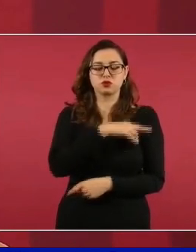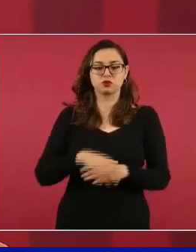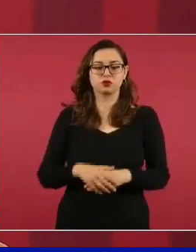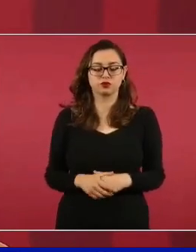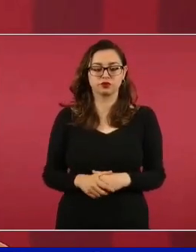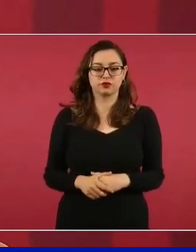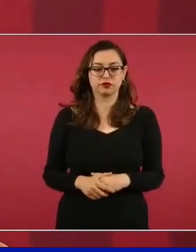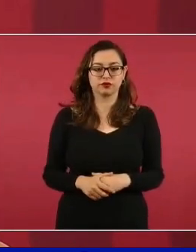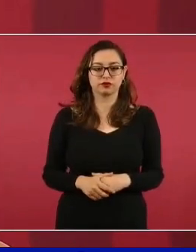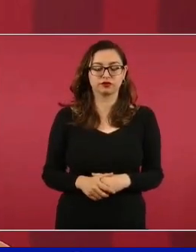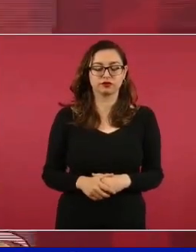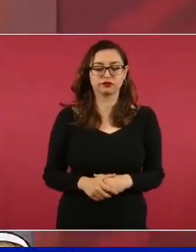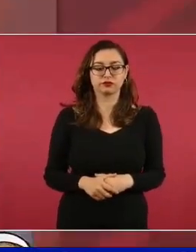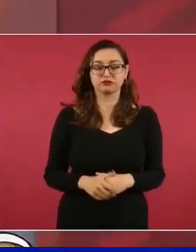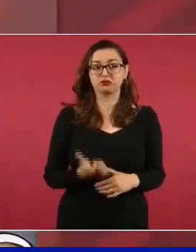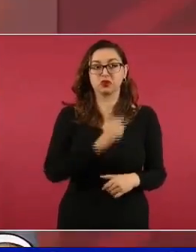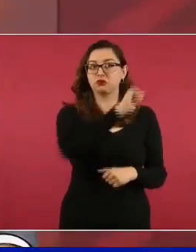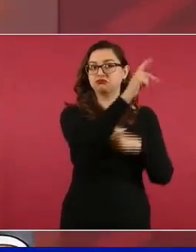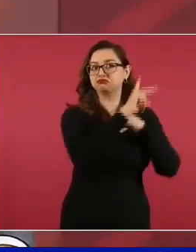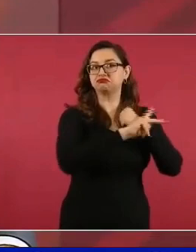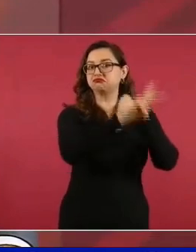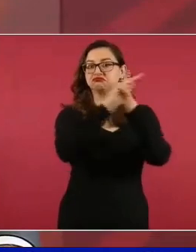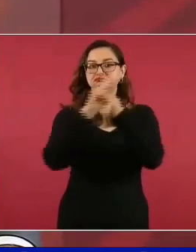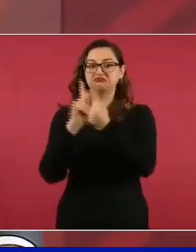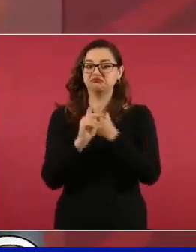Antes que nadie